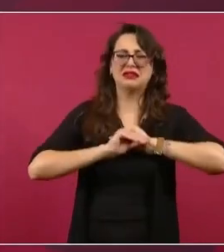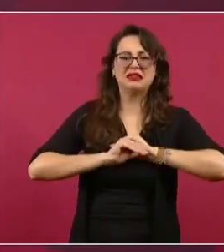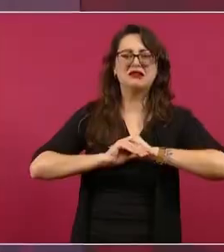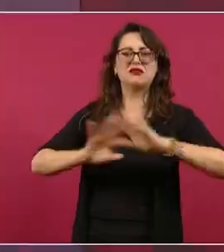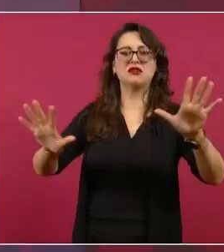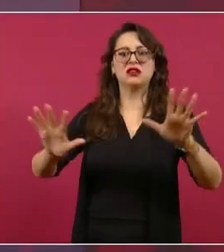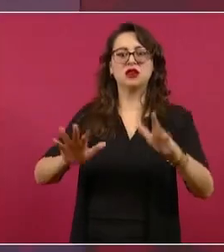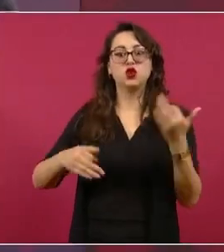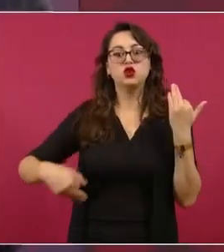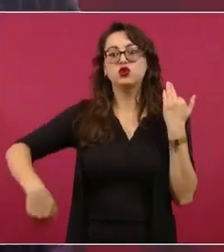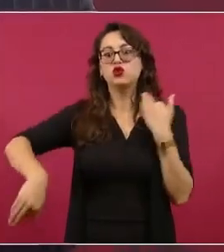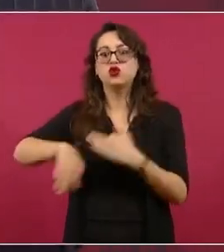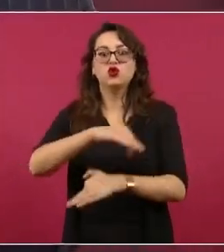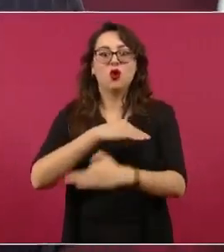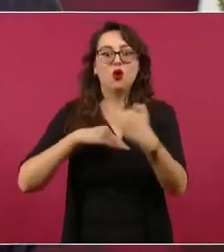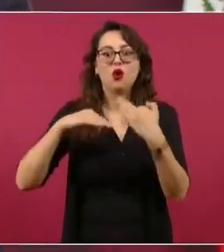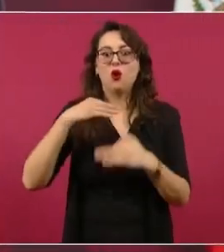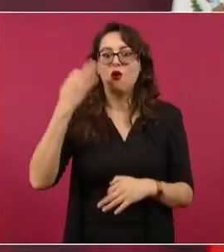mostrar